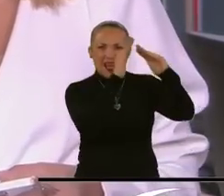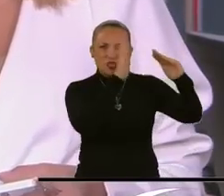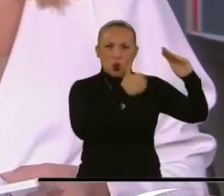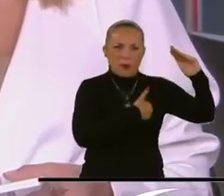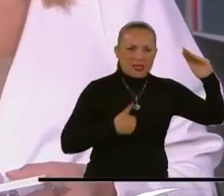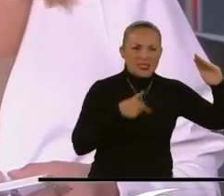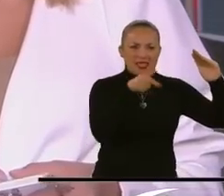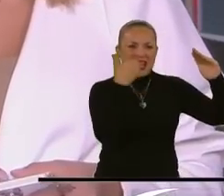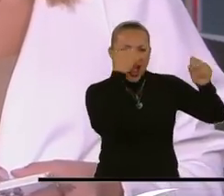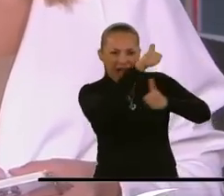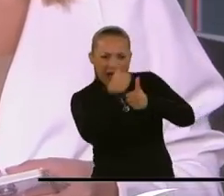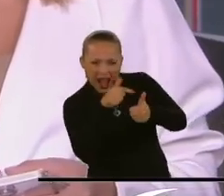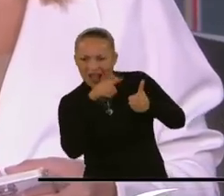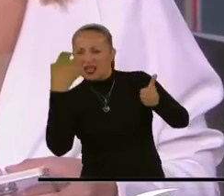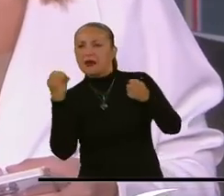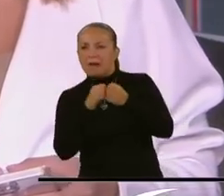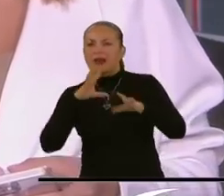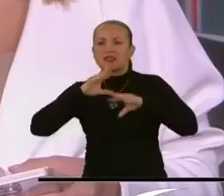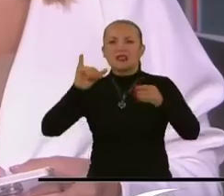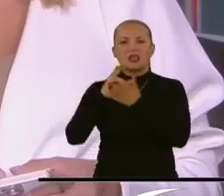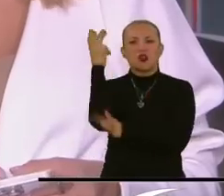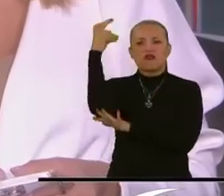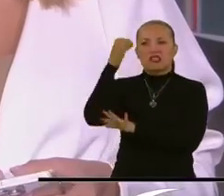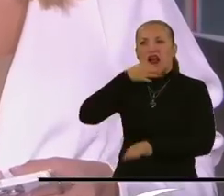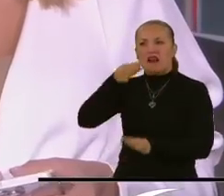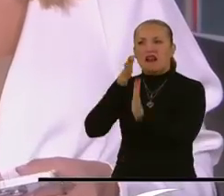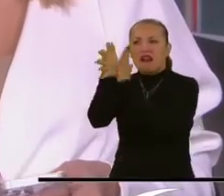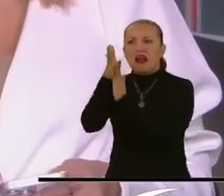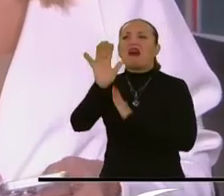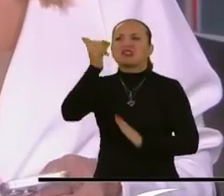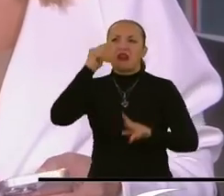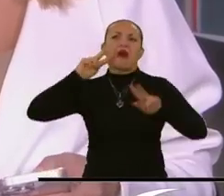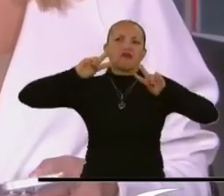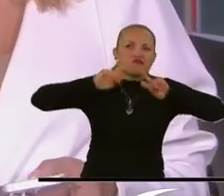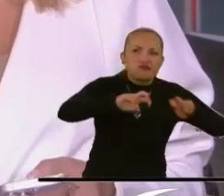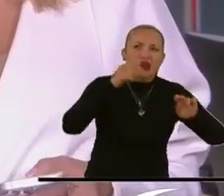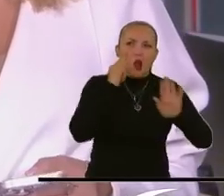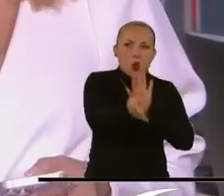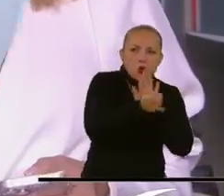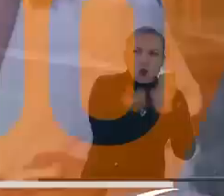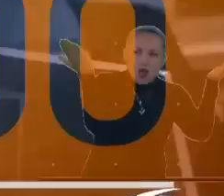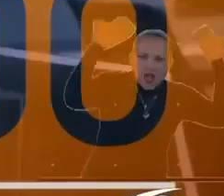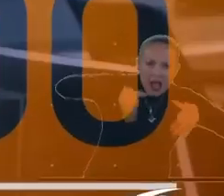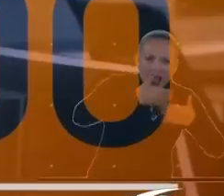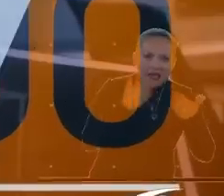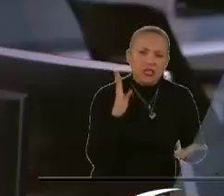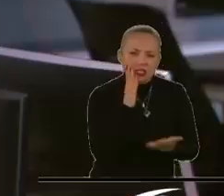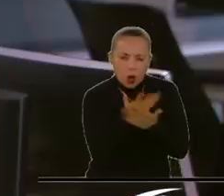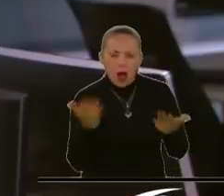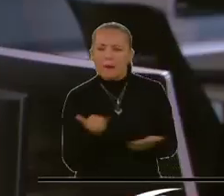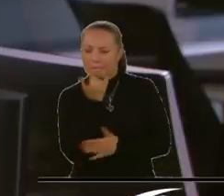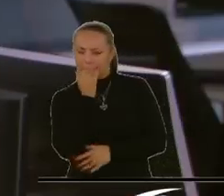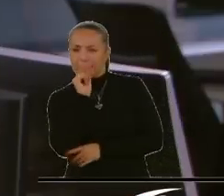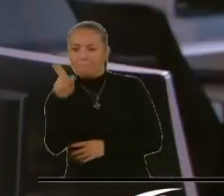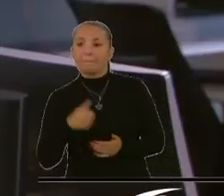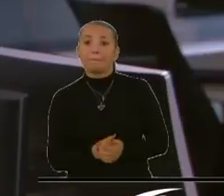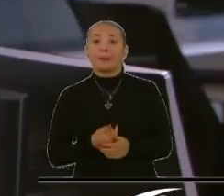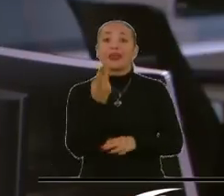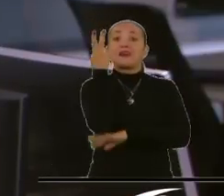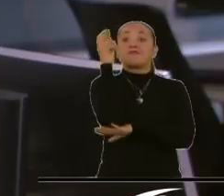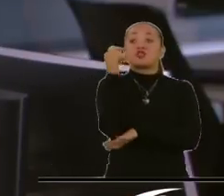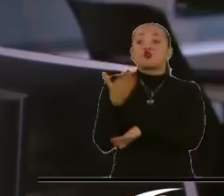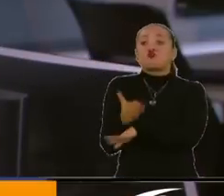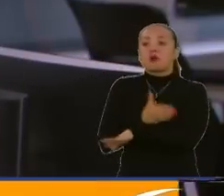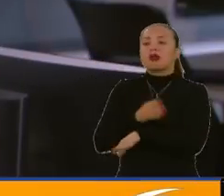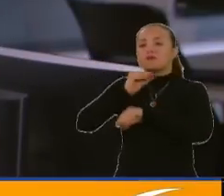denunciadas ayer por el fiscal Francisco Barbosa. Catalina, ¿cuáles son las últimas reacciones? Alejandra, pues mire, la fiscalía acaba de emitir un comunicado